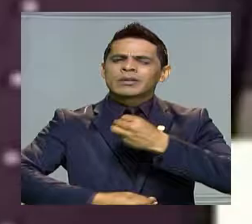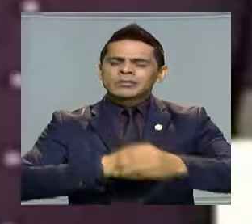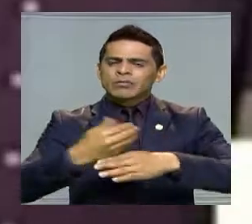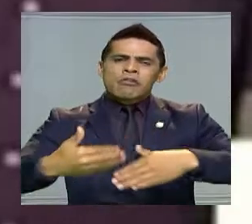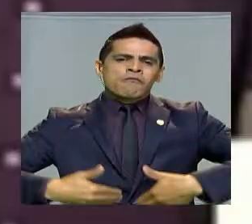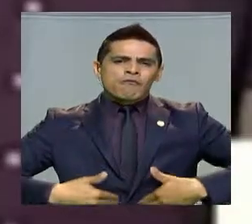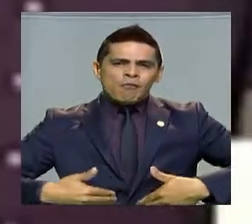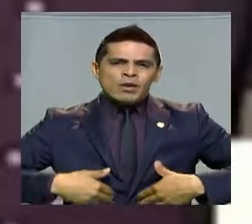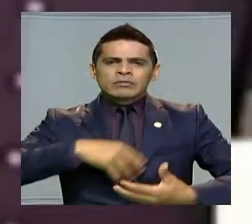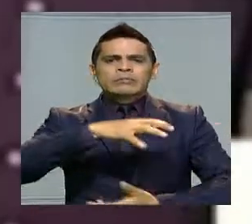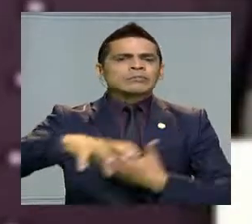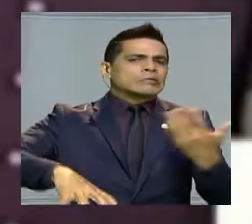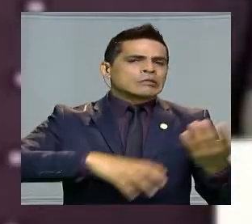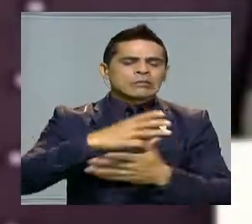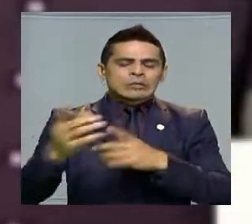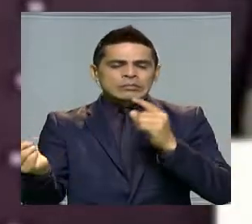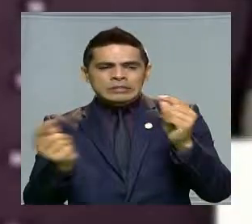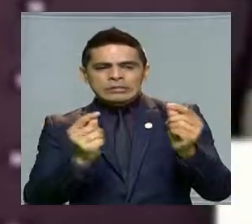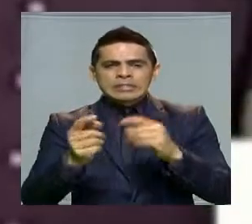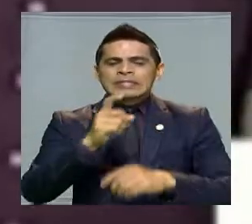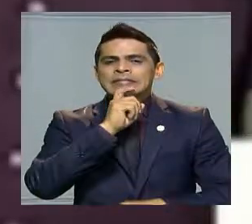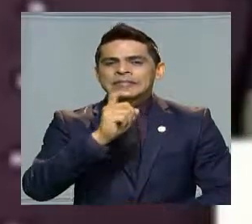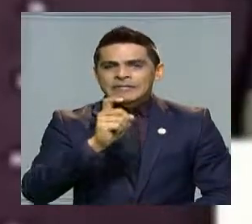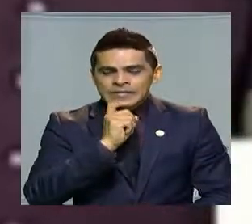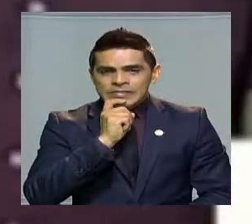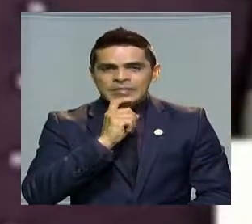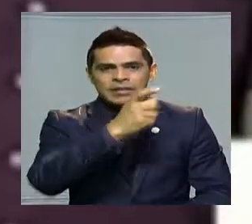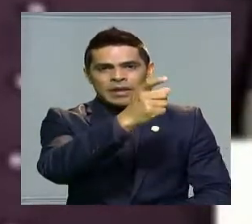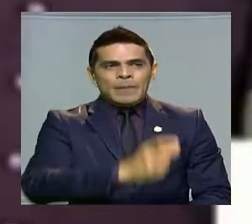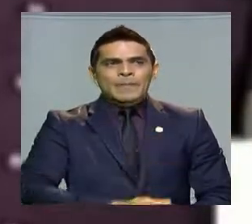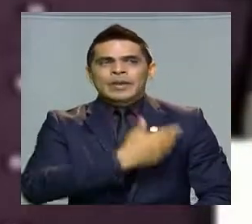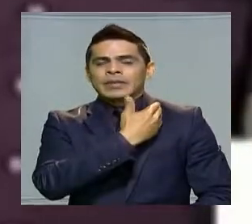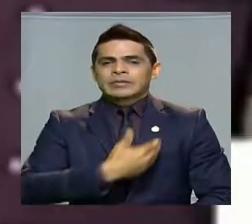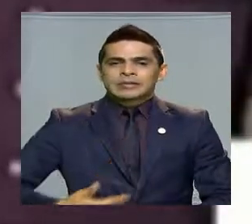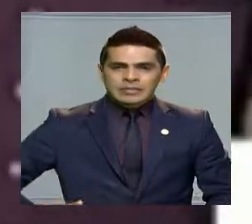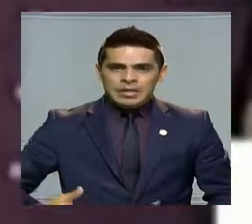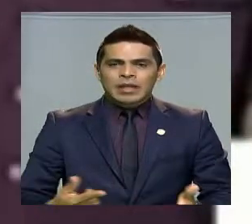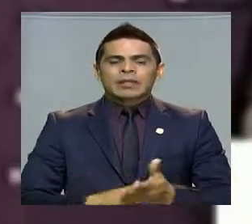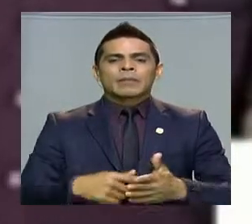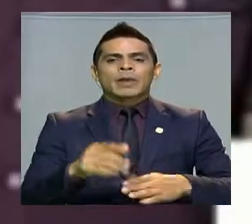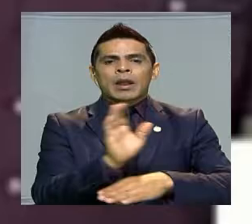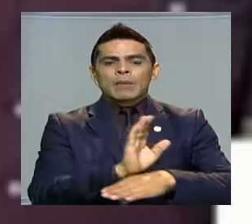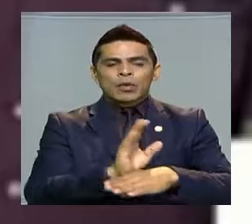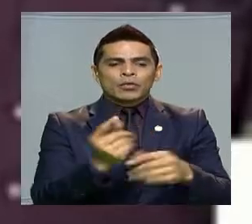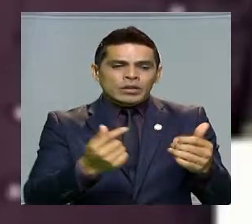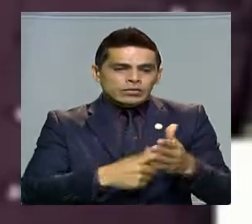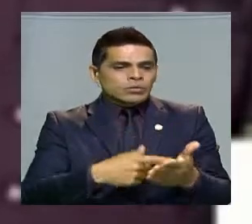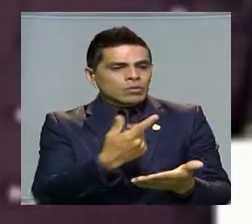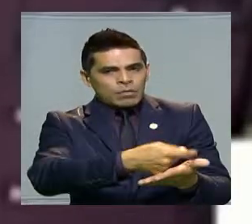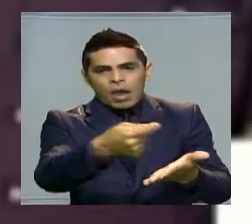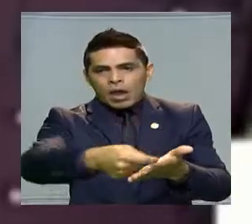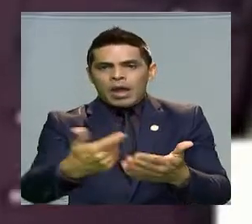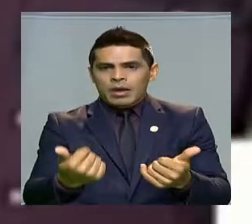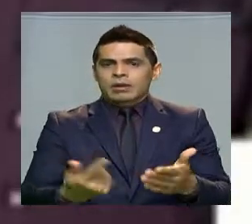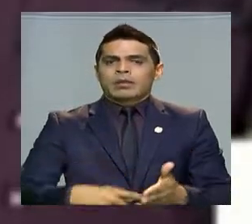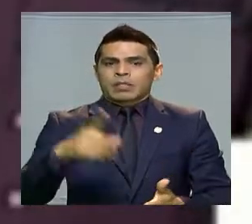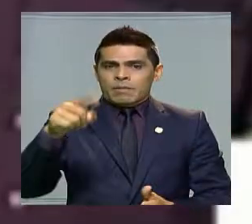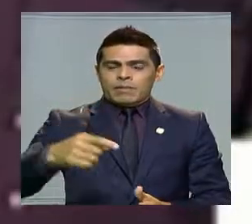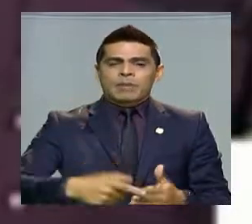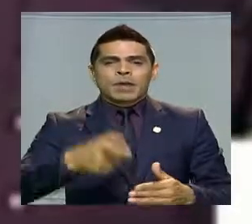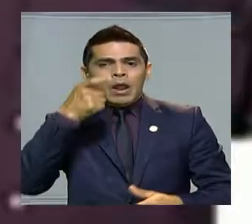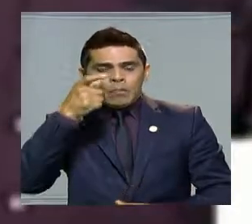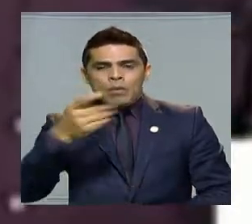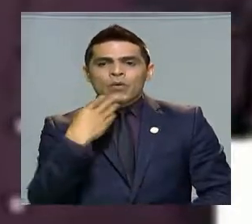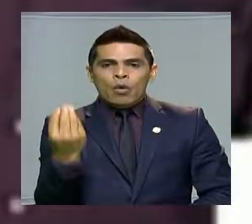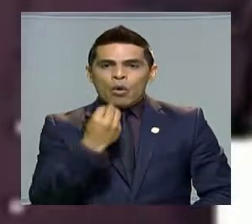de complejas dificultades económicas por garantizar la protección social para nuestro pueblo, particularmente para nuestro pueblo más